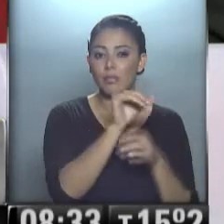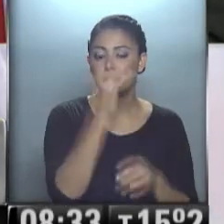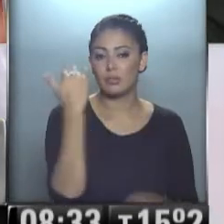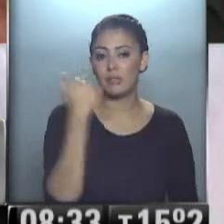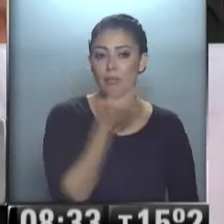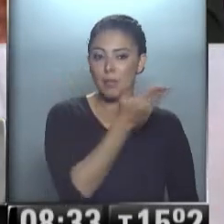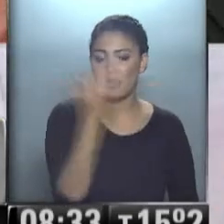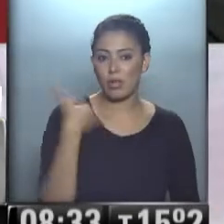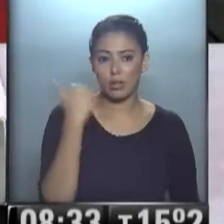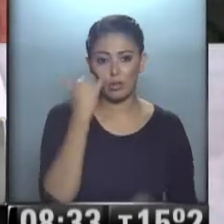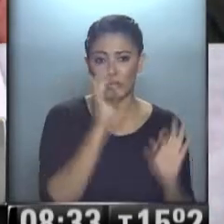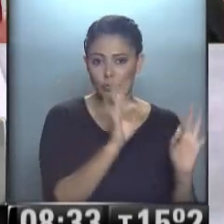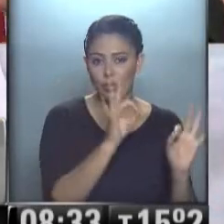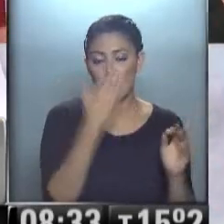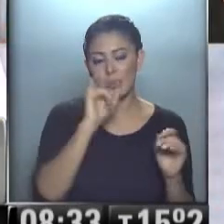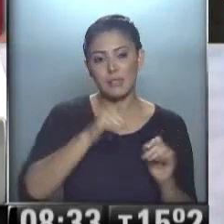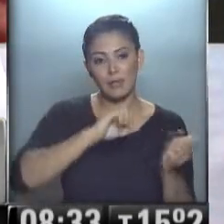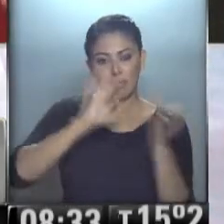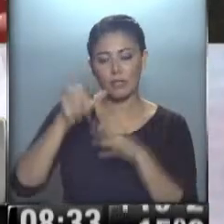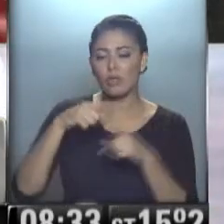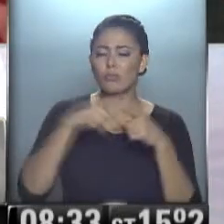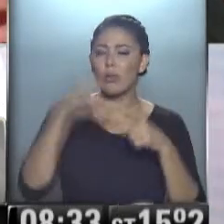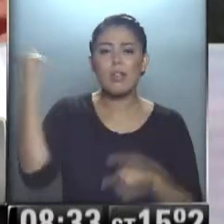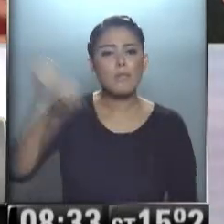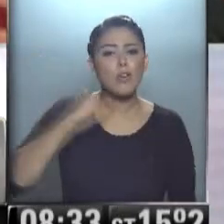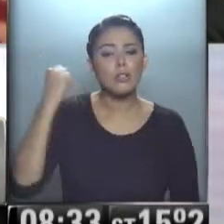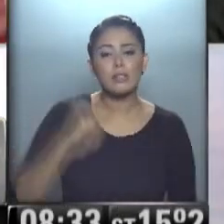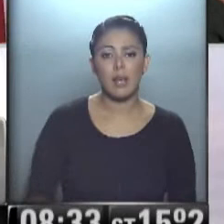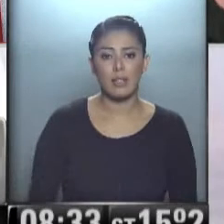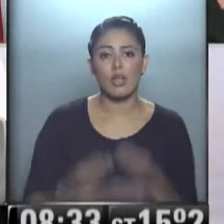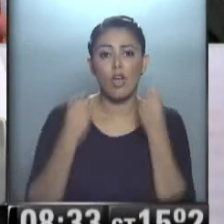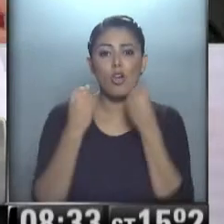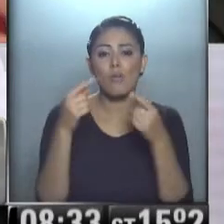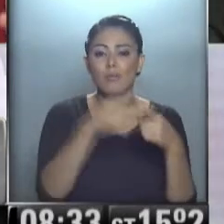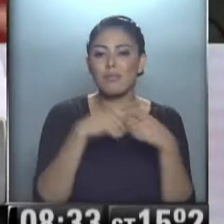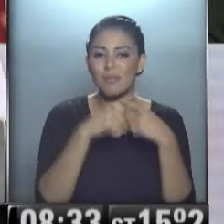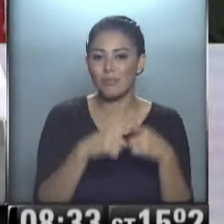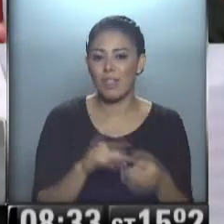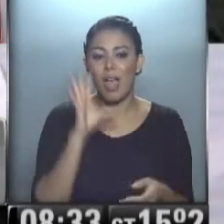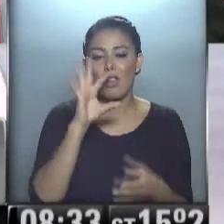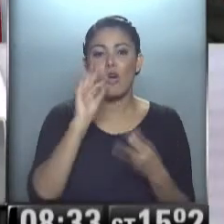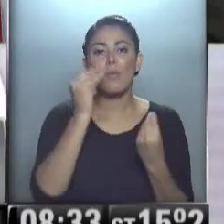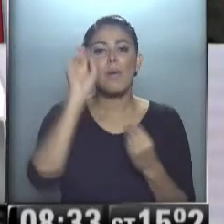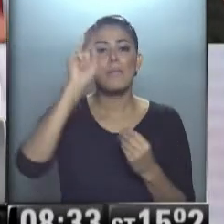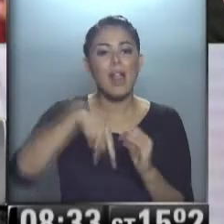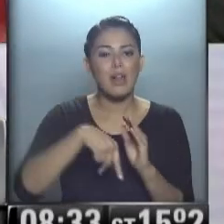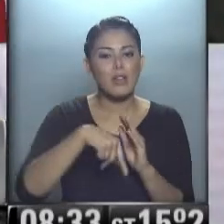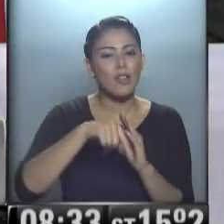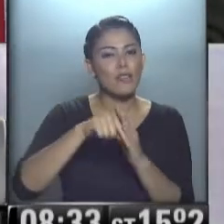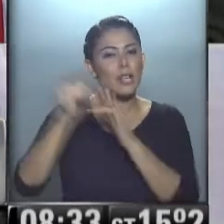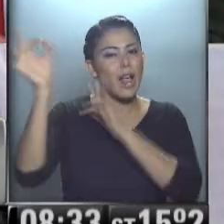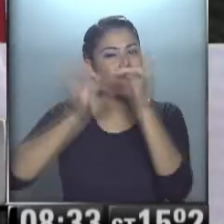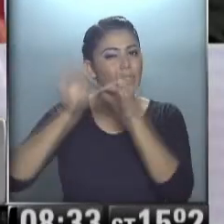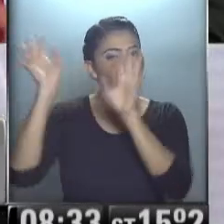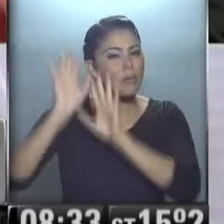demanda interna esto se está discutiendo es muy importante trascendente la forma que se discute una forma de planificar el sector